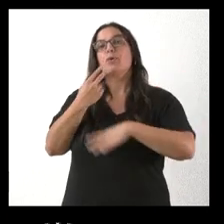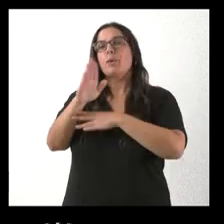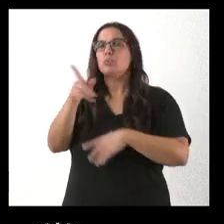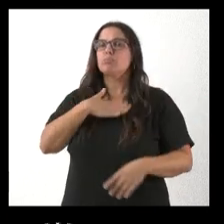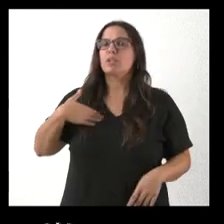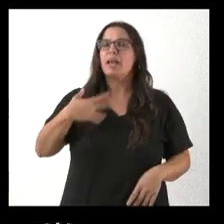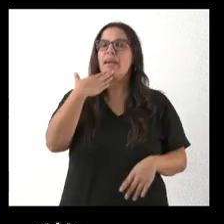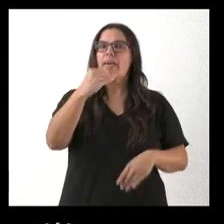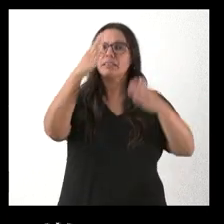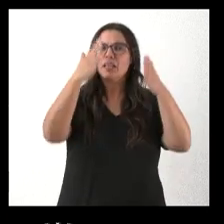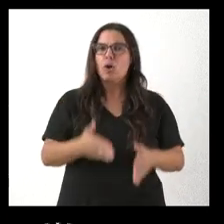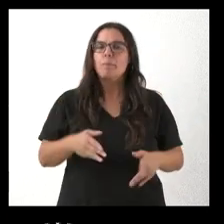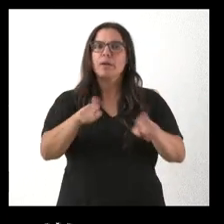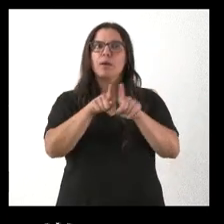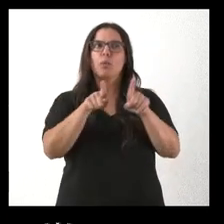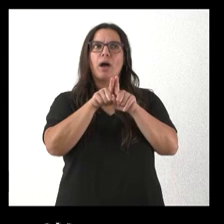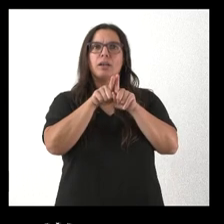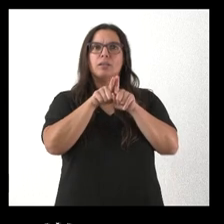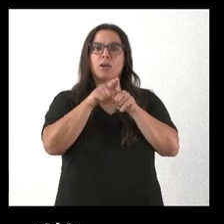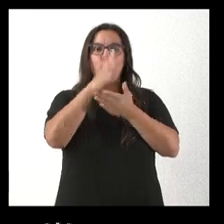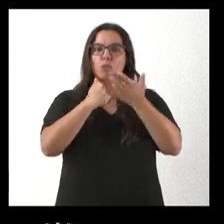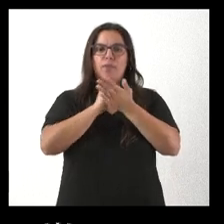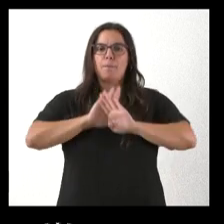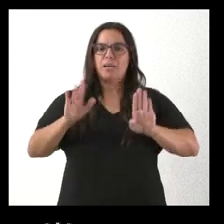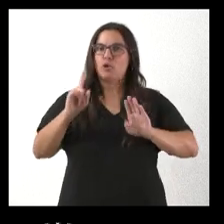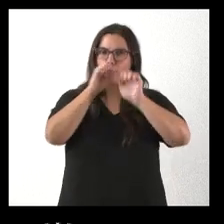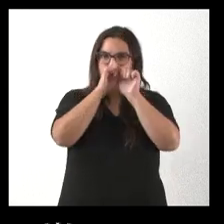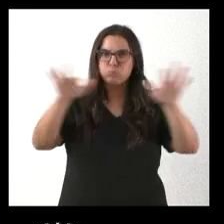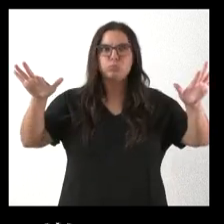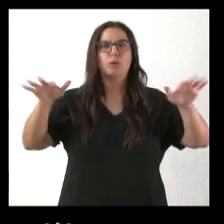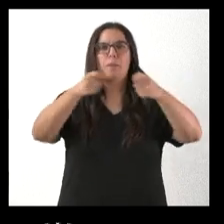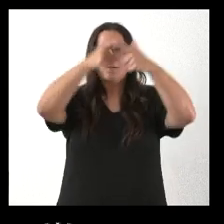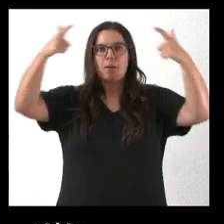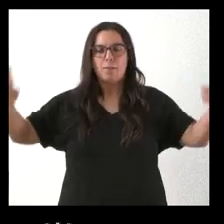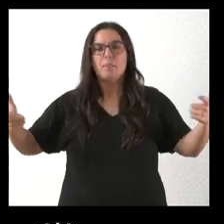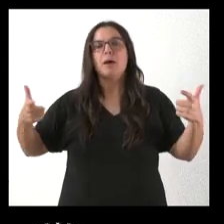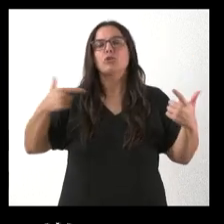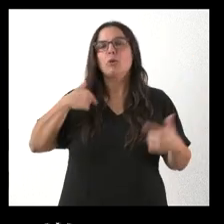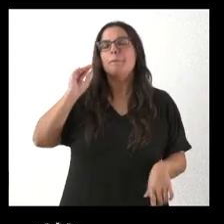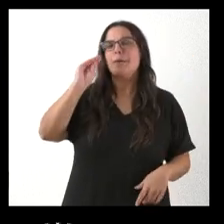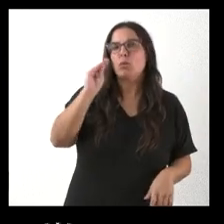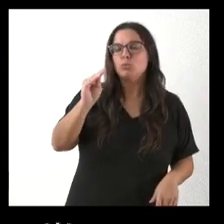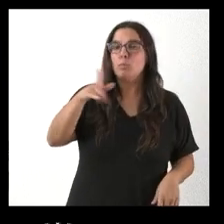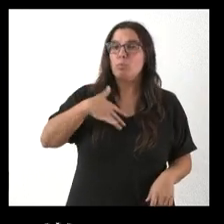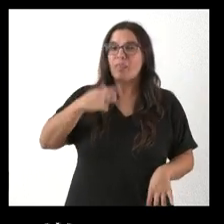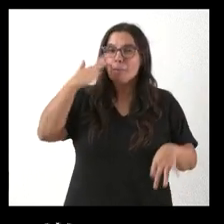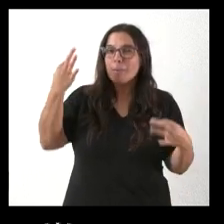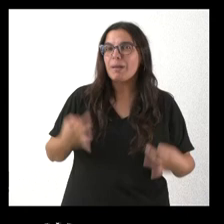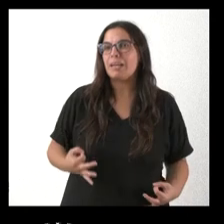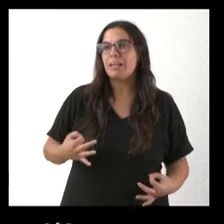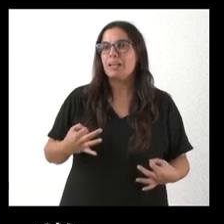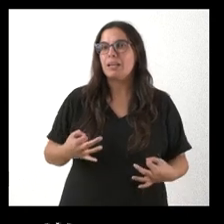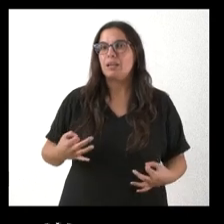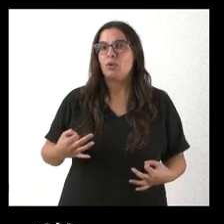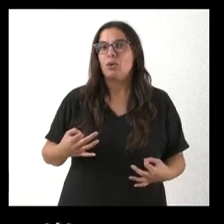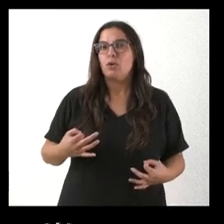Las edades tuvieran eco tuvieran nombre Más allá de la comunidad Autónoma dándole la vuelta a esa perspectiva Y pregunta es si se corre el riesgo más